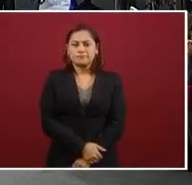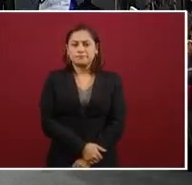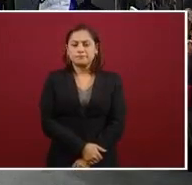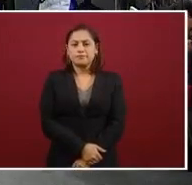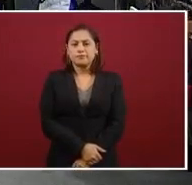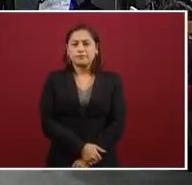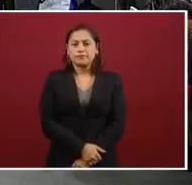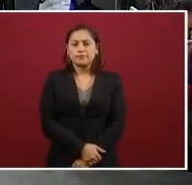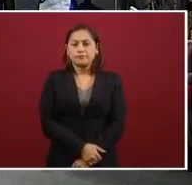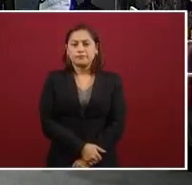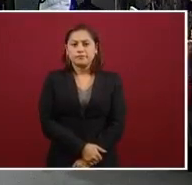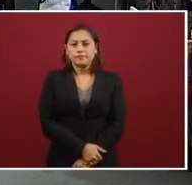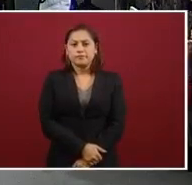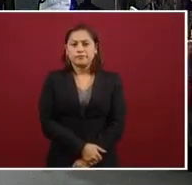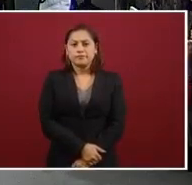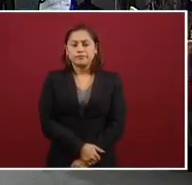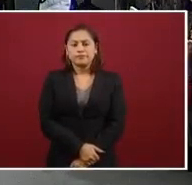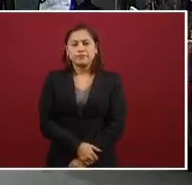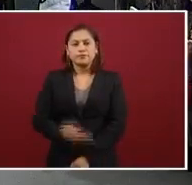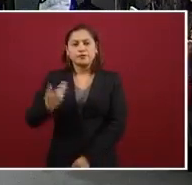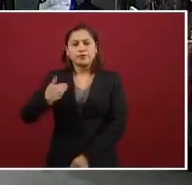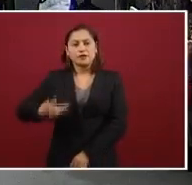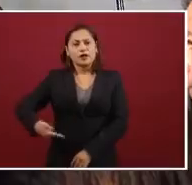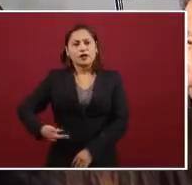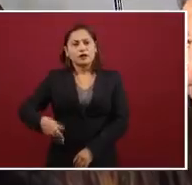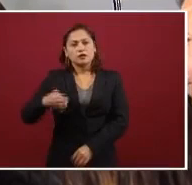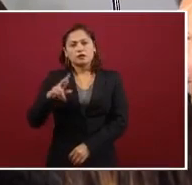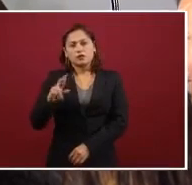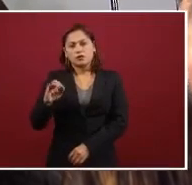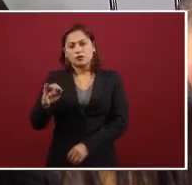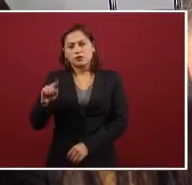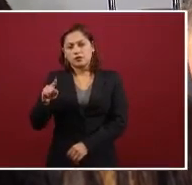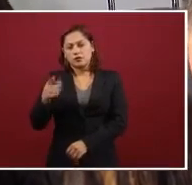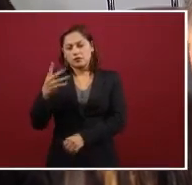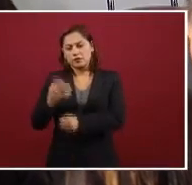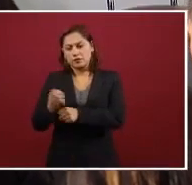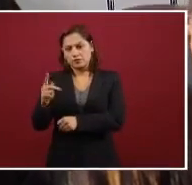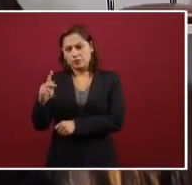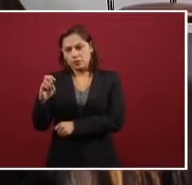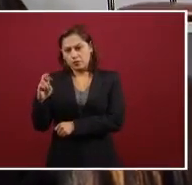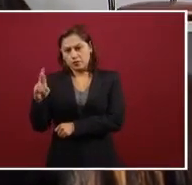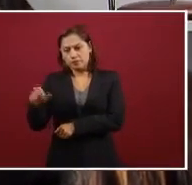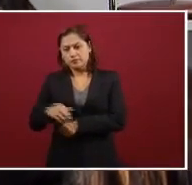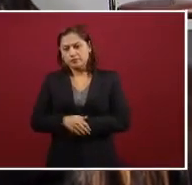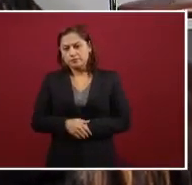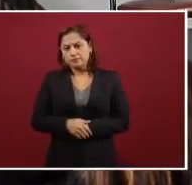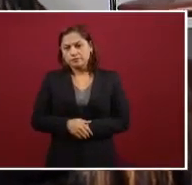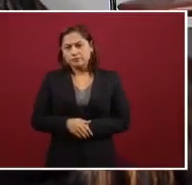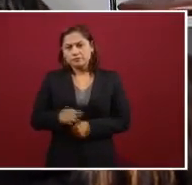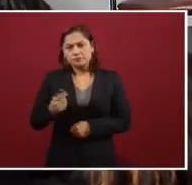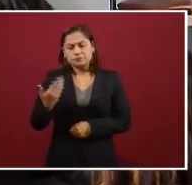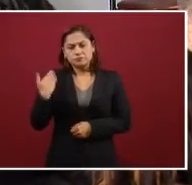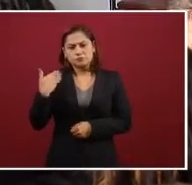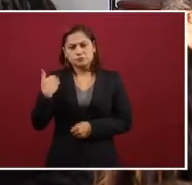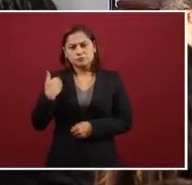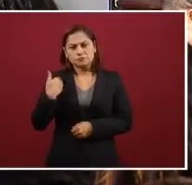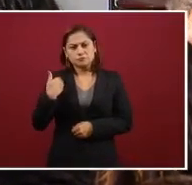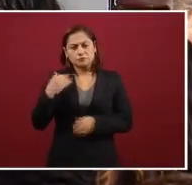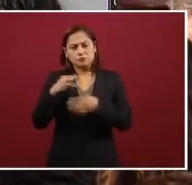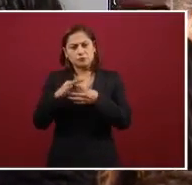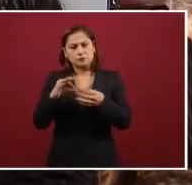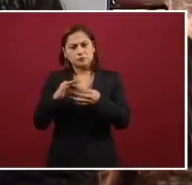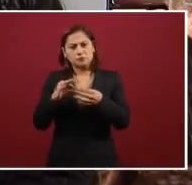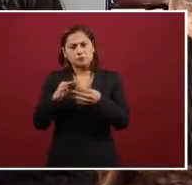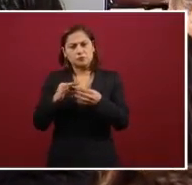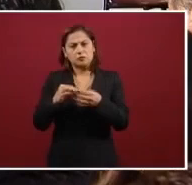Gracias, canciller Enrique Legorreta, Quinto Poder. Preguntarle, el fin de semana se reportó otra muerte de un mexicano custodiado por los